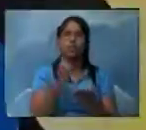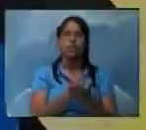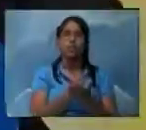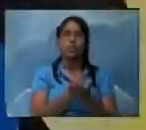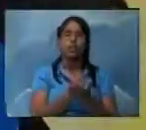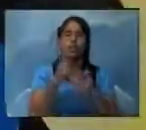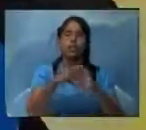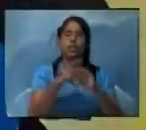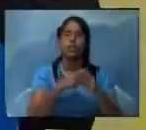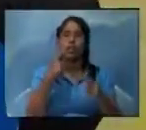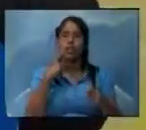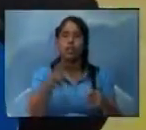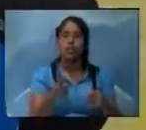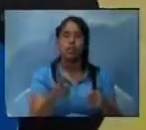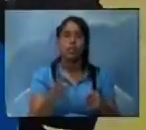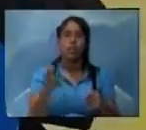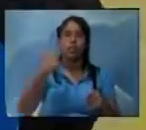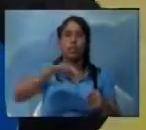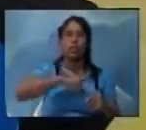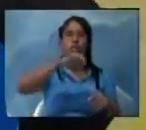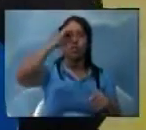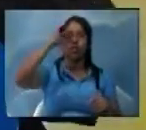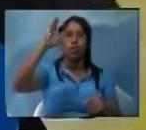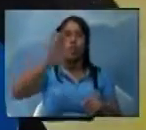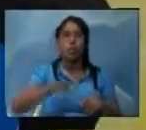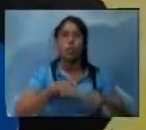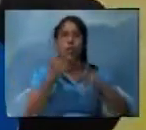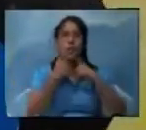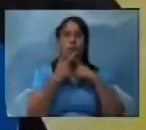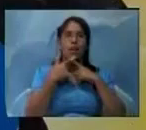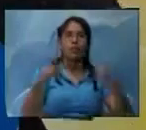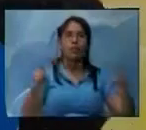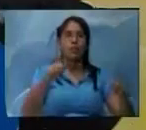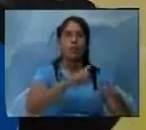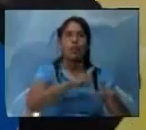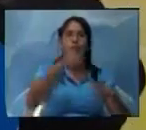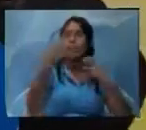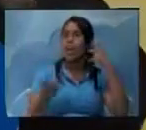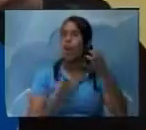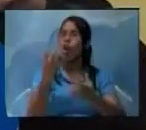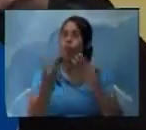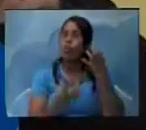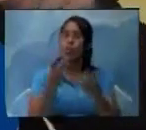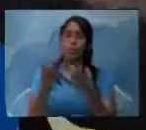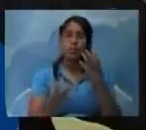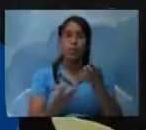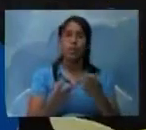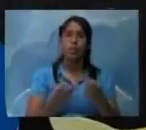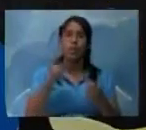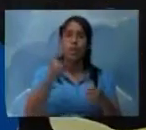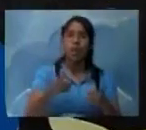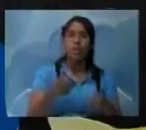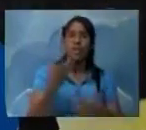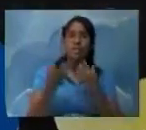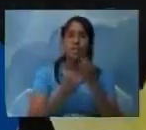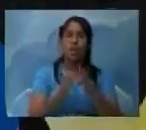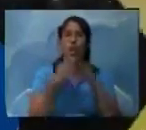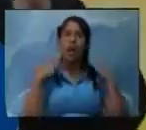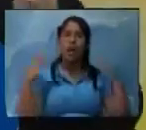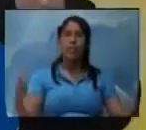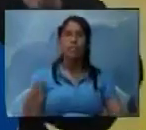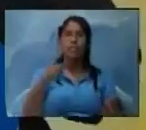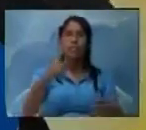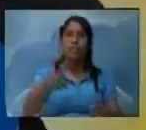Y le dijeron: nuestro Dios puede librarnos del horno de fuego. Ese horno